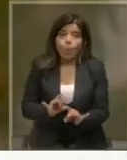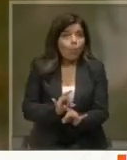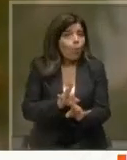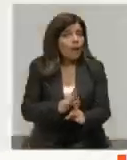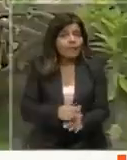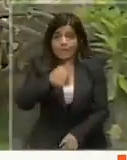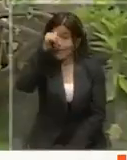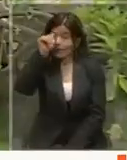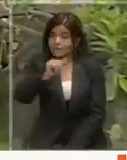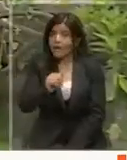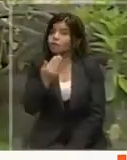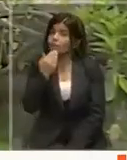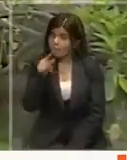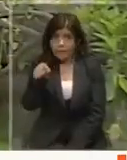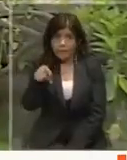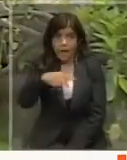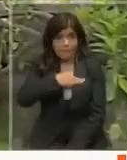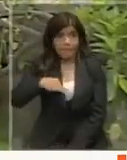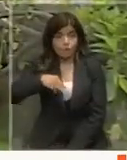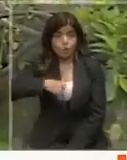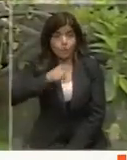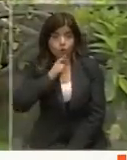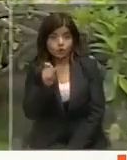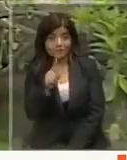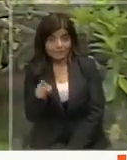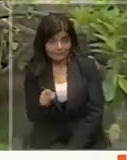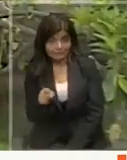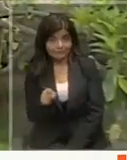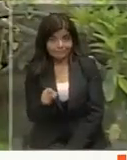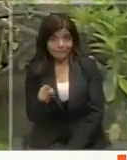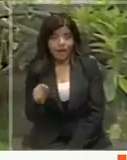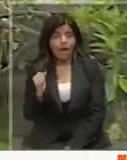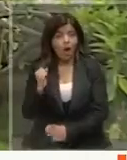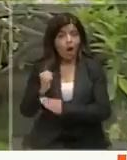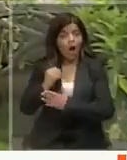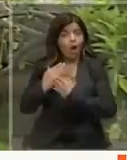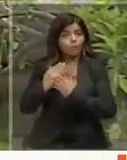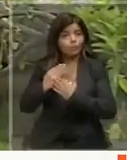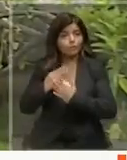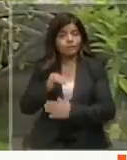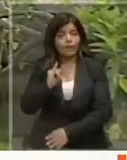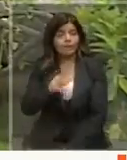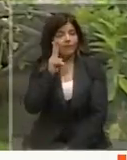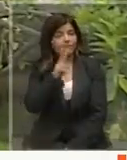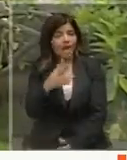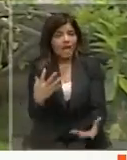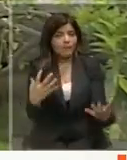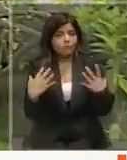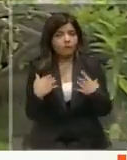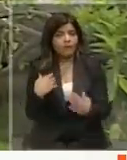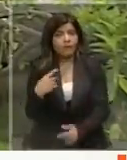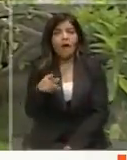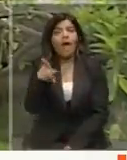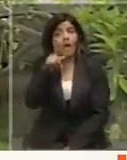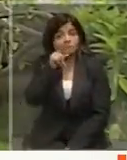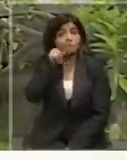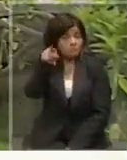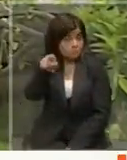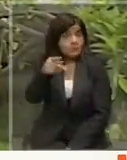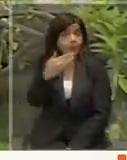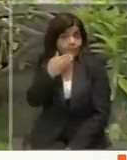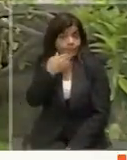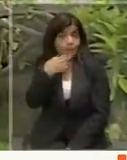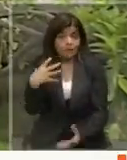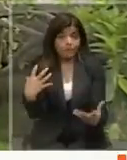al ministro Montes la oposición tiene la costumbre de ver la responsabilidad solo en el que está al frente y no asumir las propias responsabilidades frente a estos